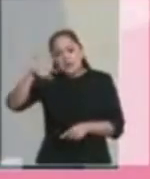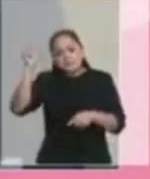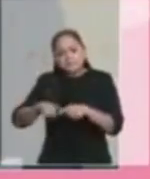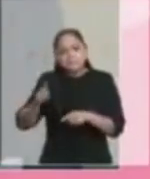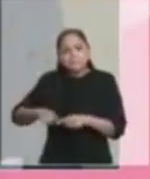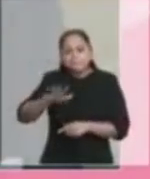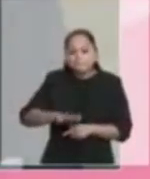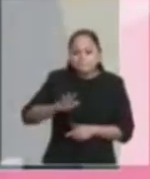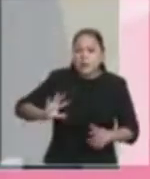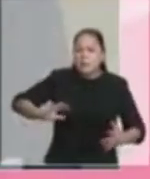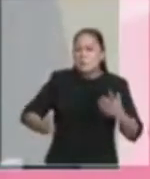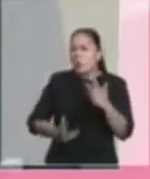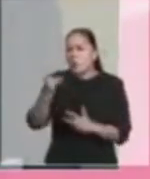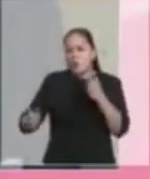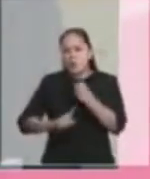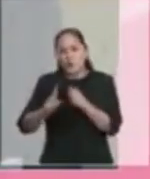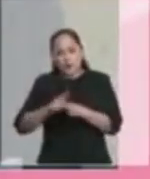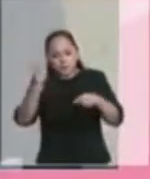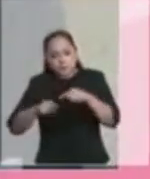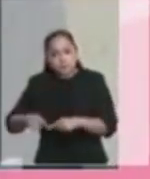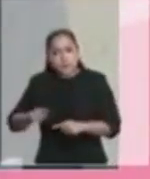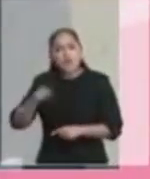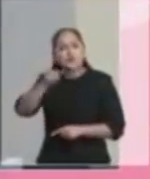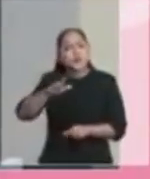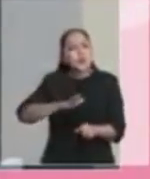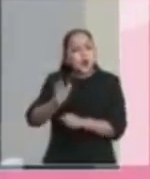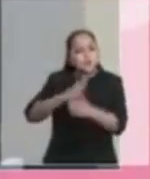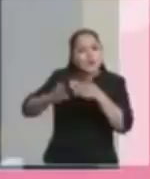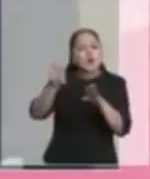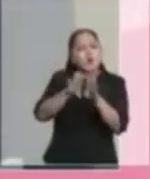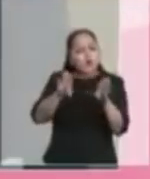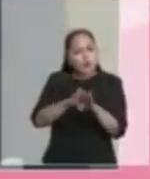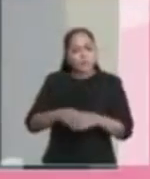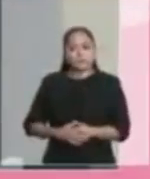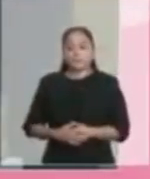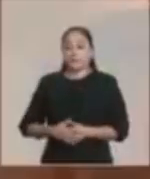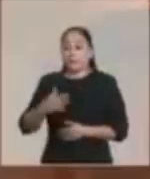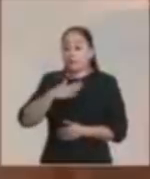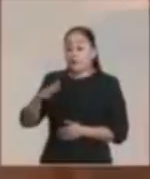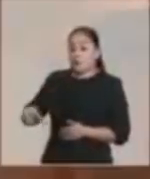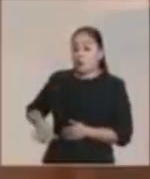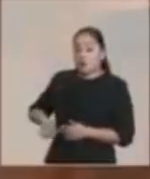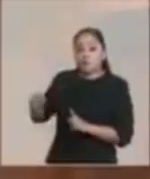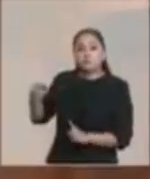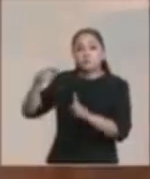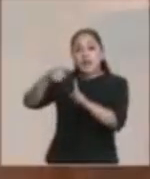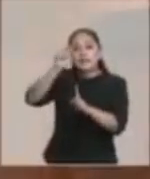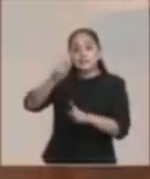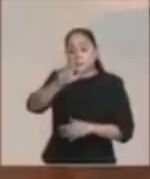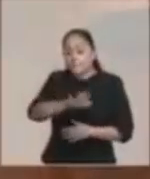tendrá éxito donde todos los demás han fracasado? El eje de mi gobierno será defender a los